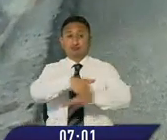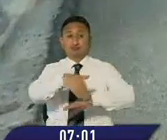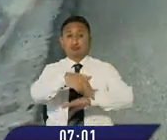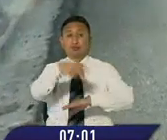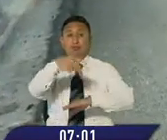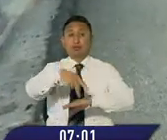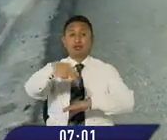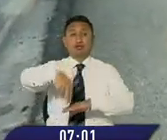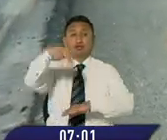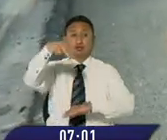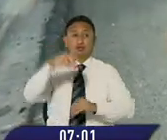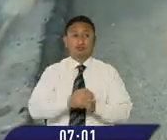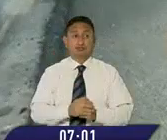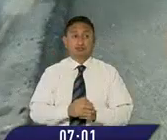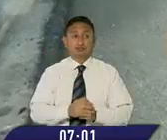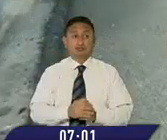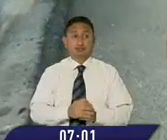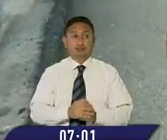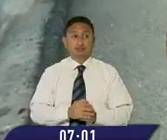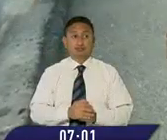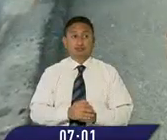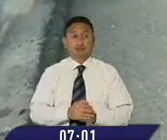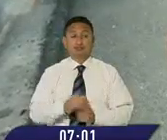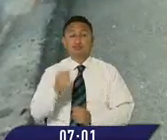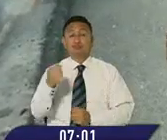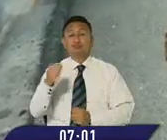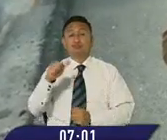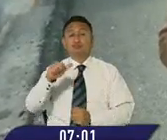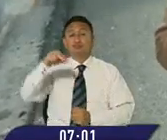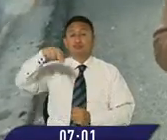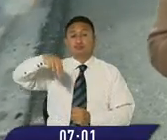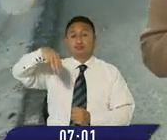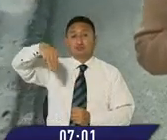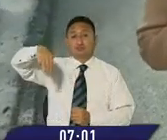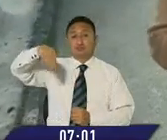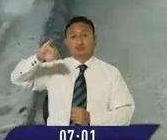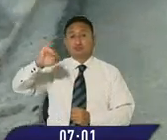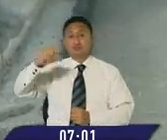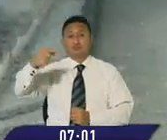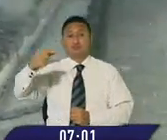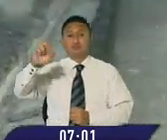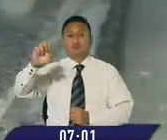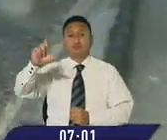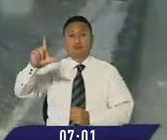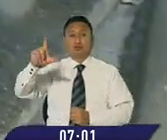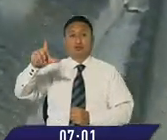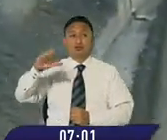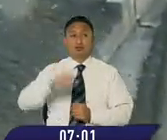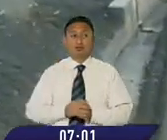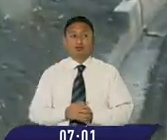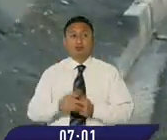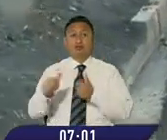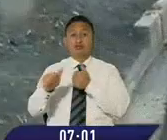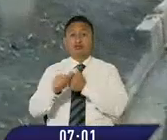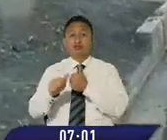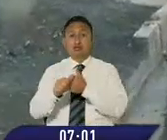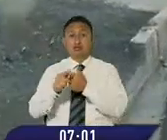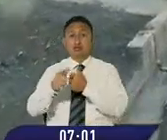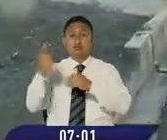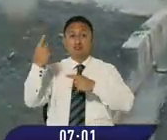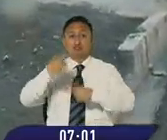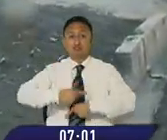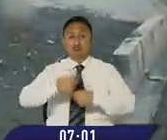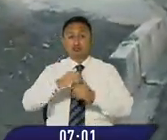aquí en el sector de San Miguel del Común, continúa completamente cerrado. Esto es poco antes de llegar hasta el peaje